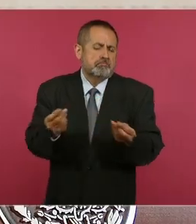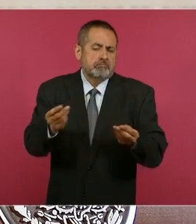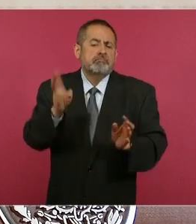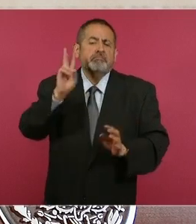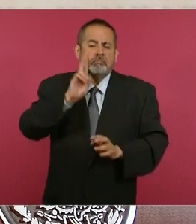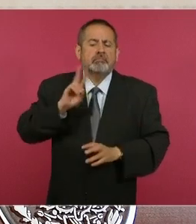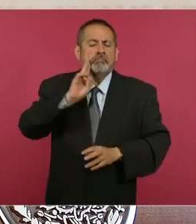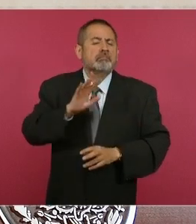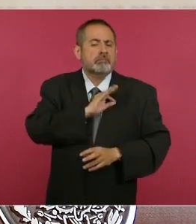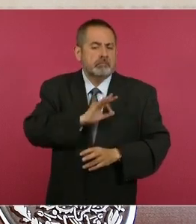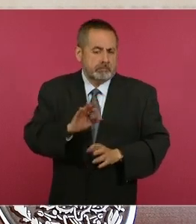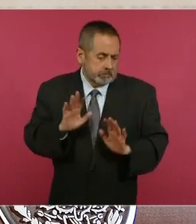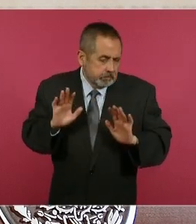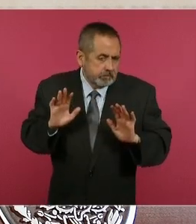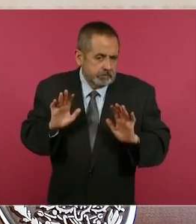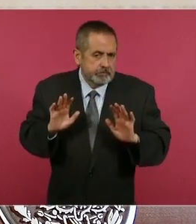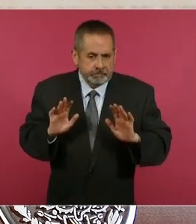esto